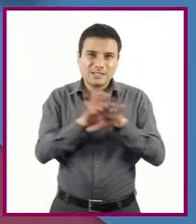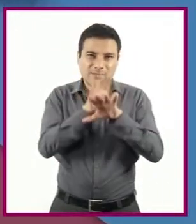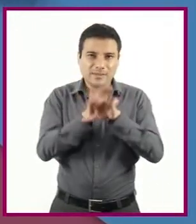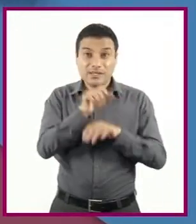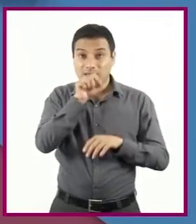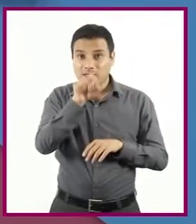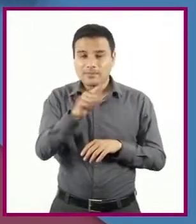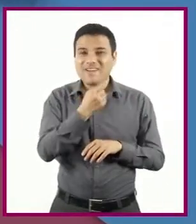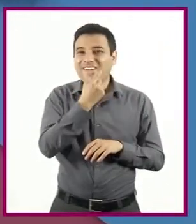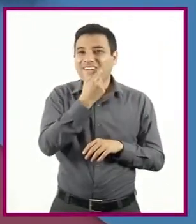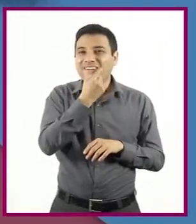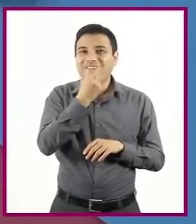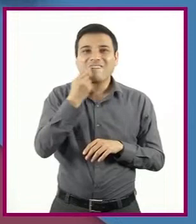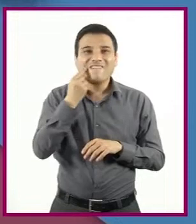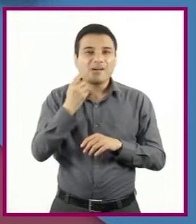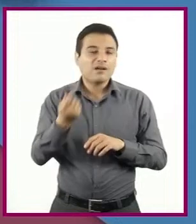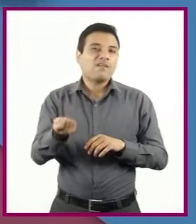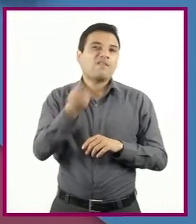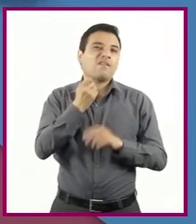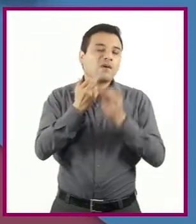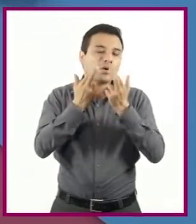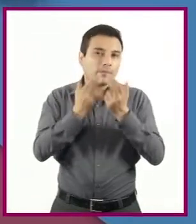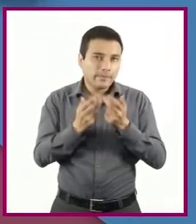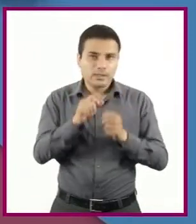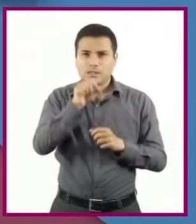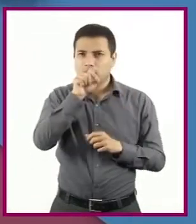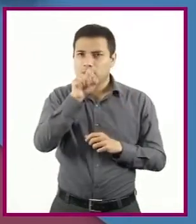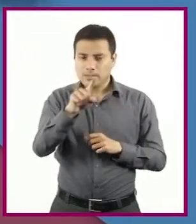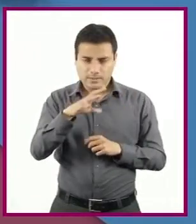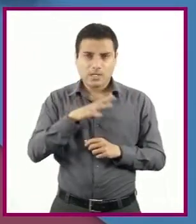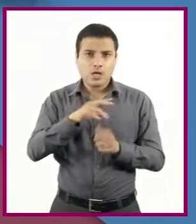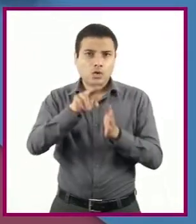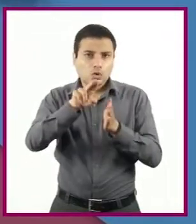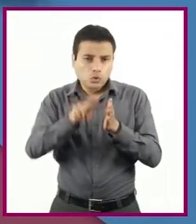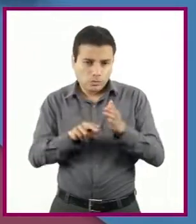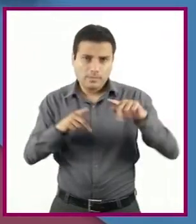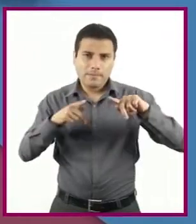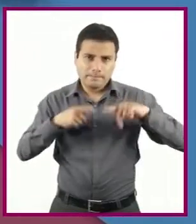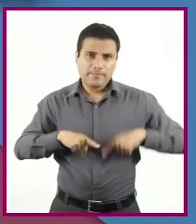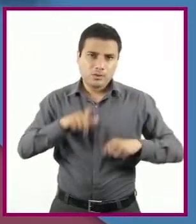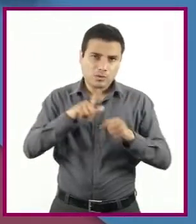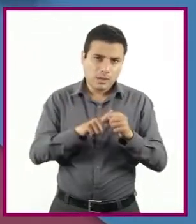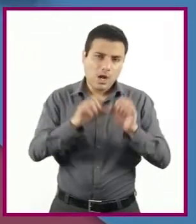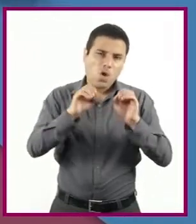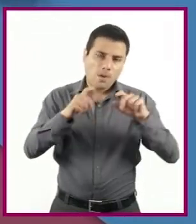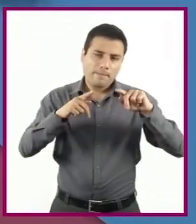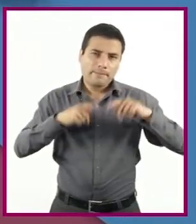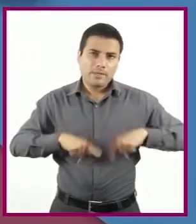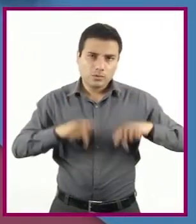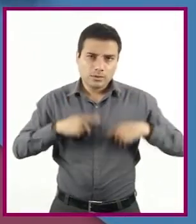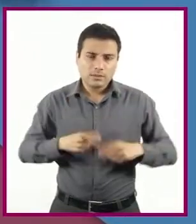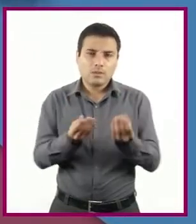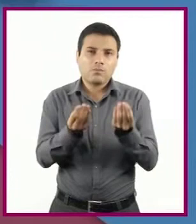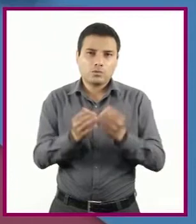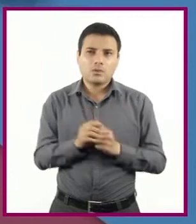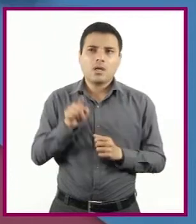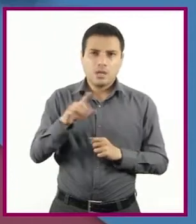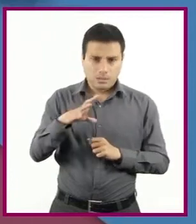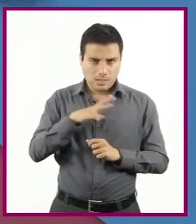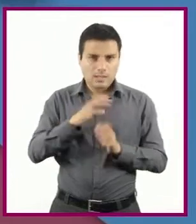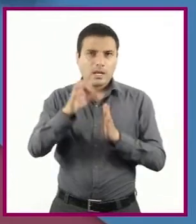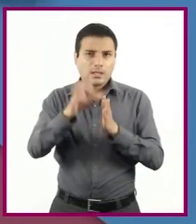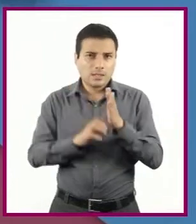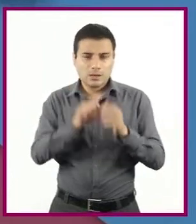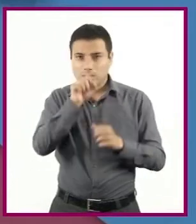tenían tumbas individuales y colectivas, tenían conocimiento del calendario y la astronomía.